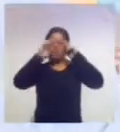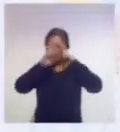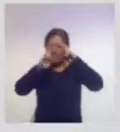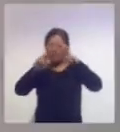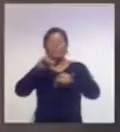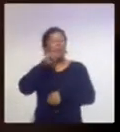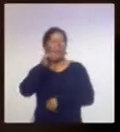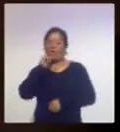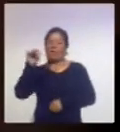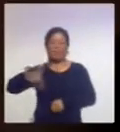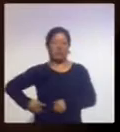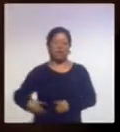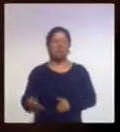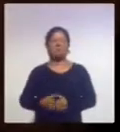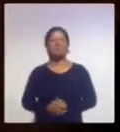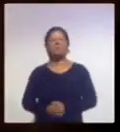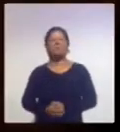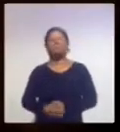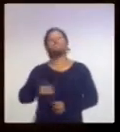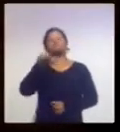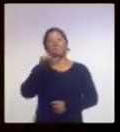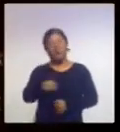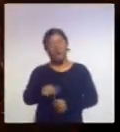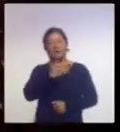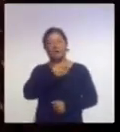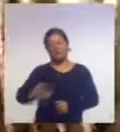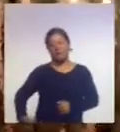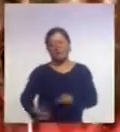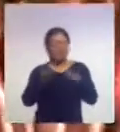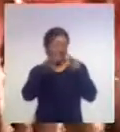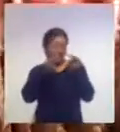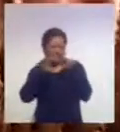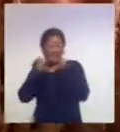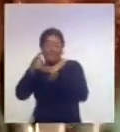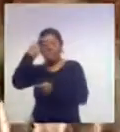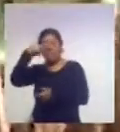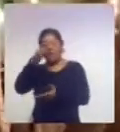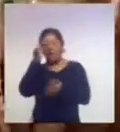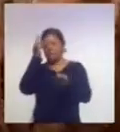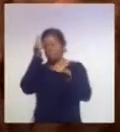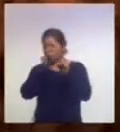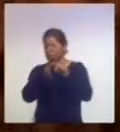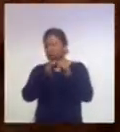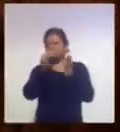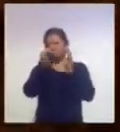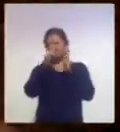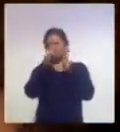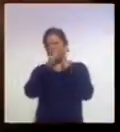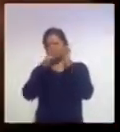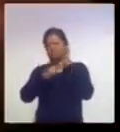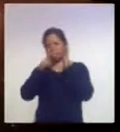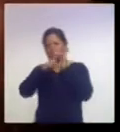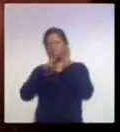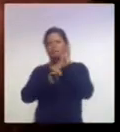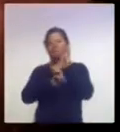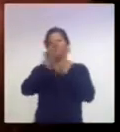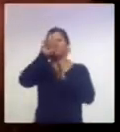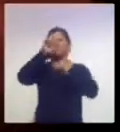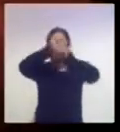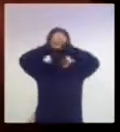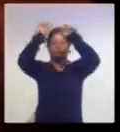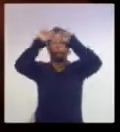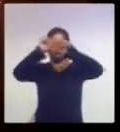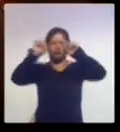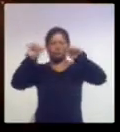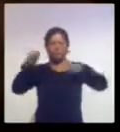accidentes. De esta forma, los municipios se preparan para dar cumplimiento a la normatividad vigente en cuanto a la quema de pirotecnia en plazas